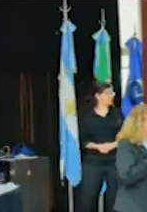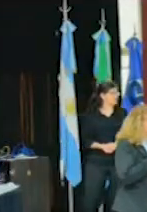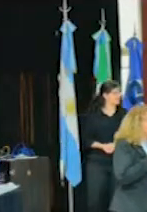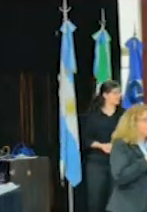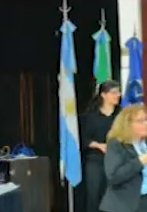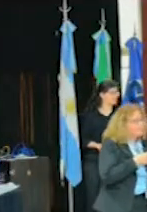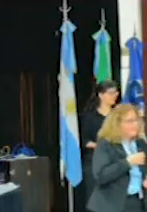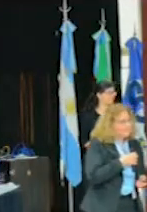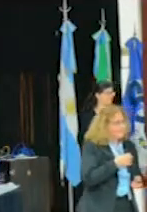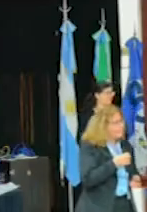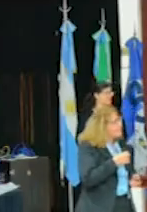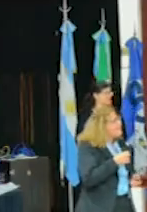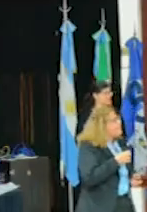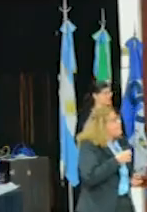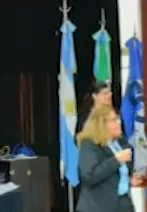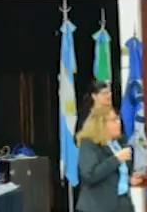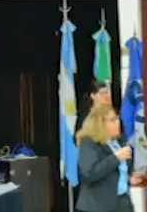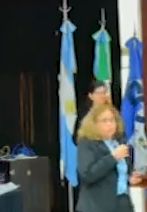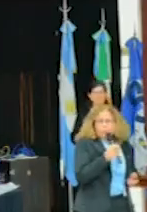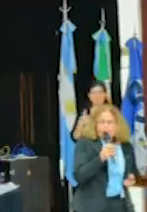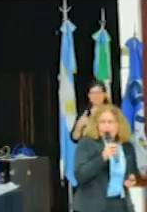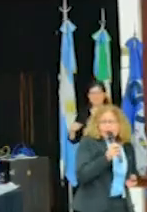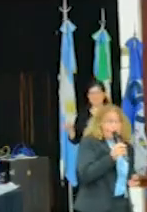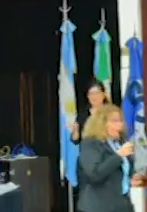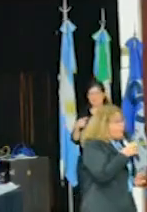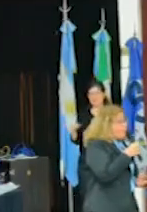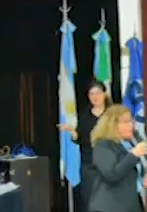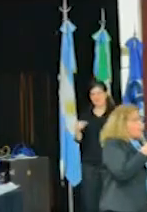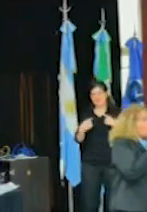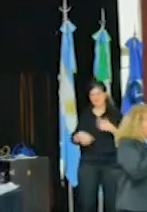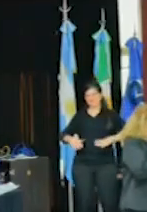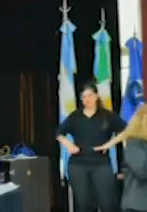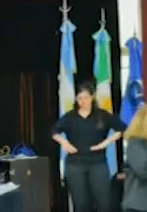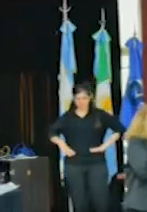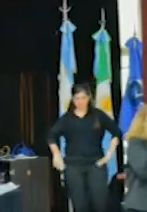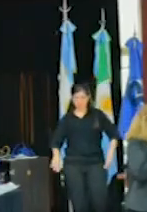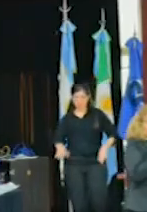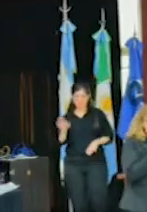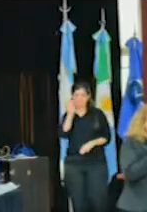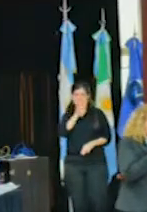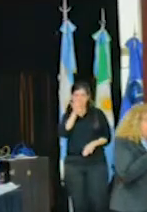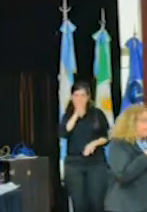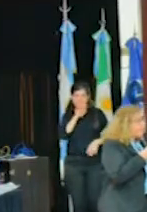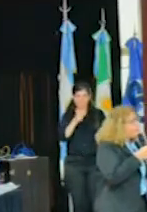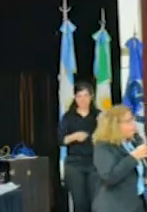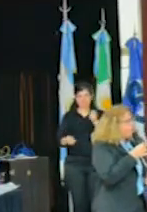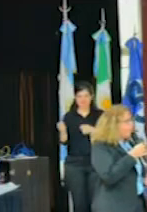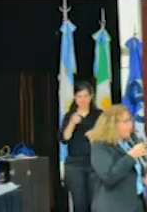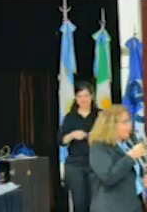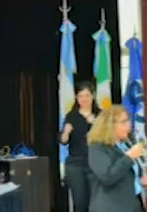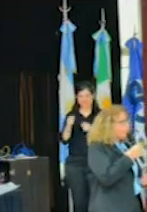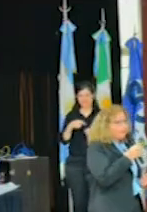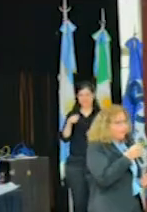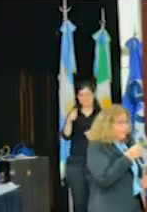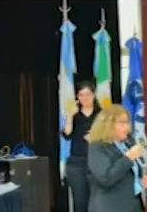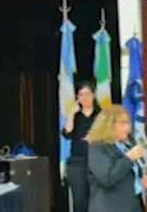Bueno, como equipo de salud Queremos que los talleres vivenciales son espacios genuinos